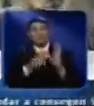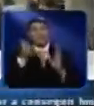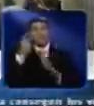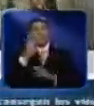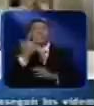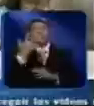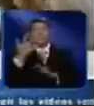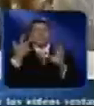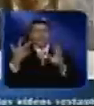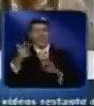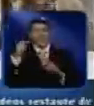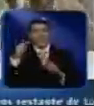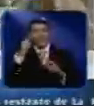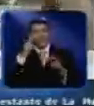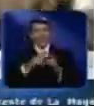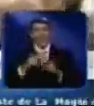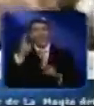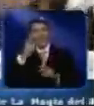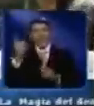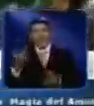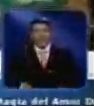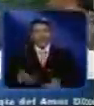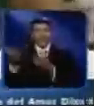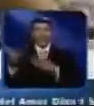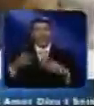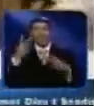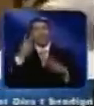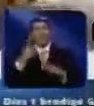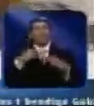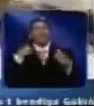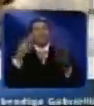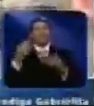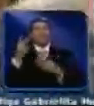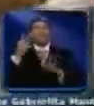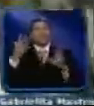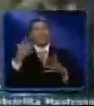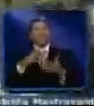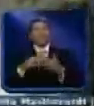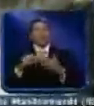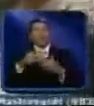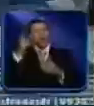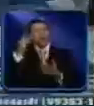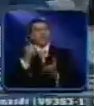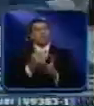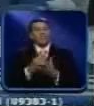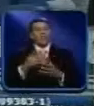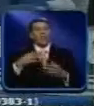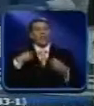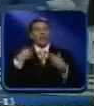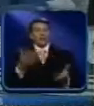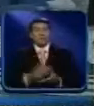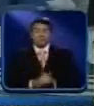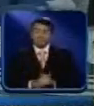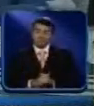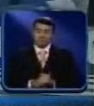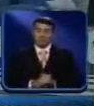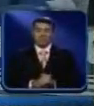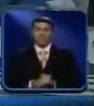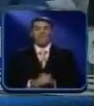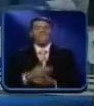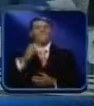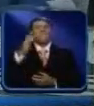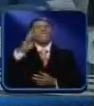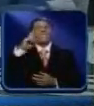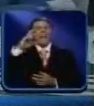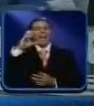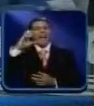También se conoció que por cada pastel lanzado fueron donados $10 a una institución de caridad. Y el Escuadrón Franco y Oscarcito